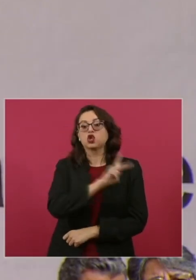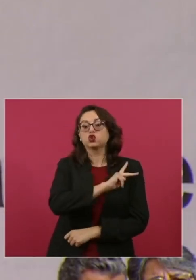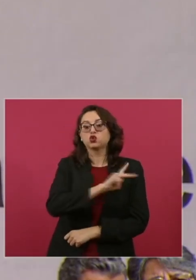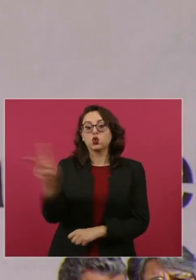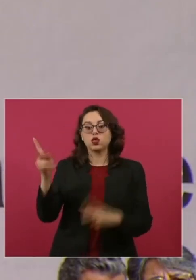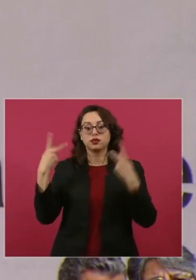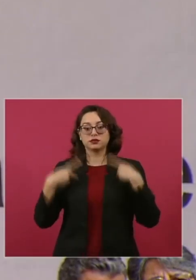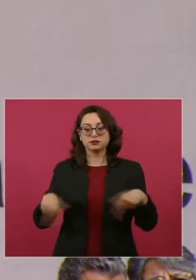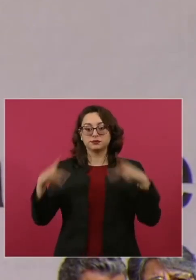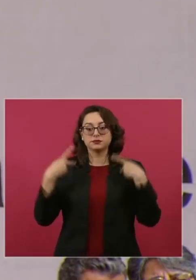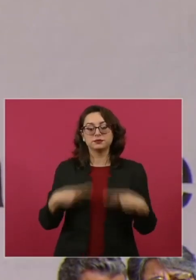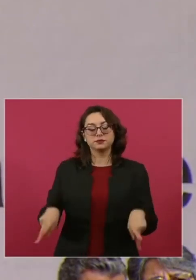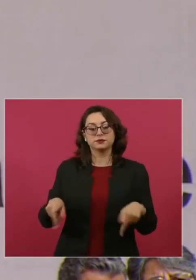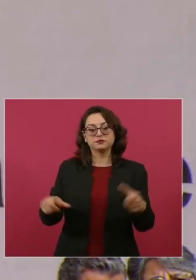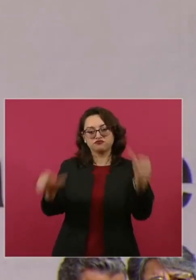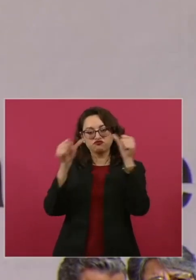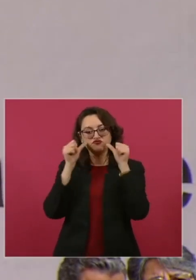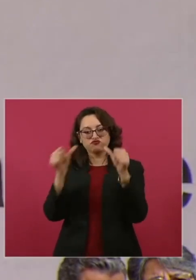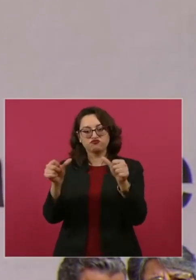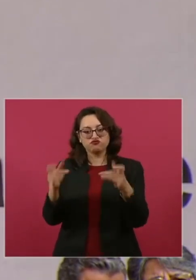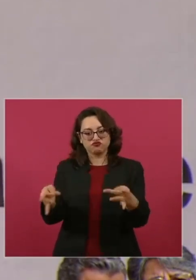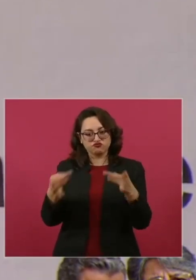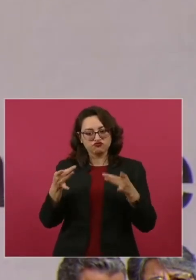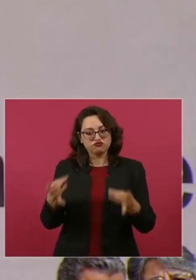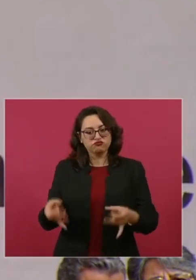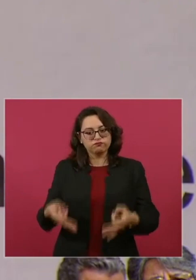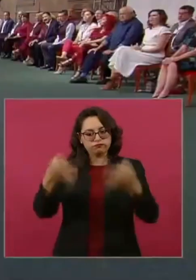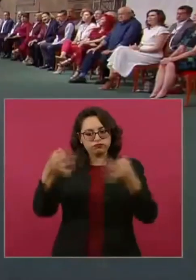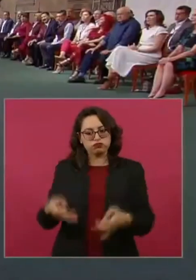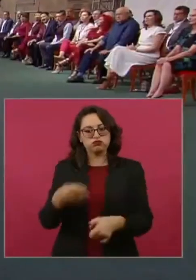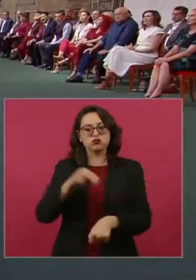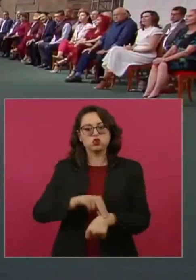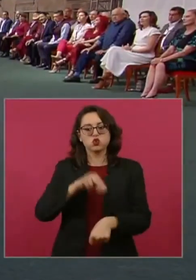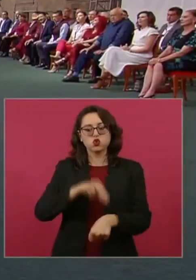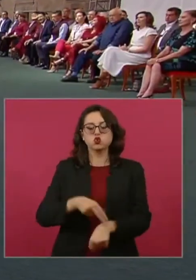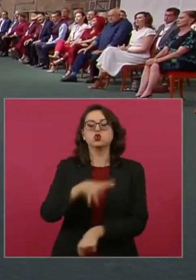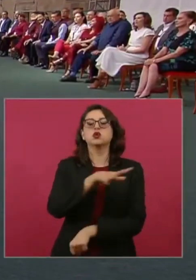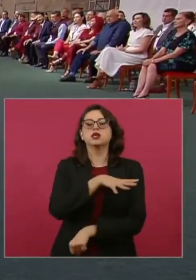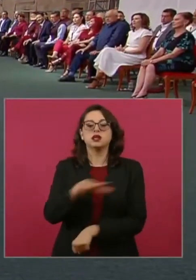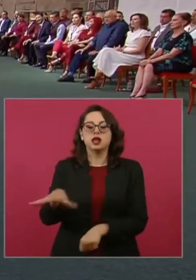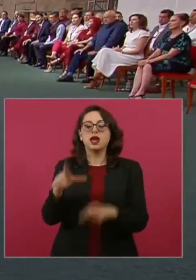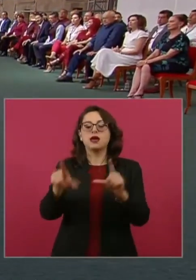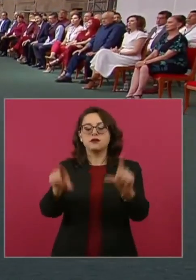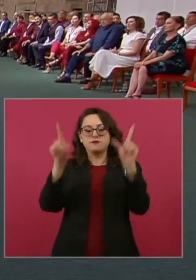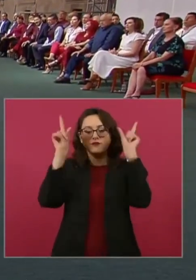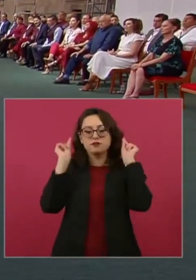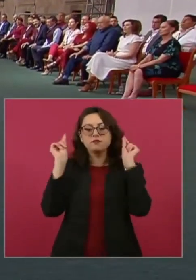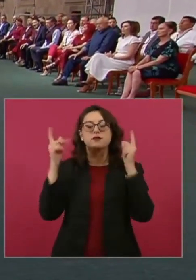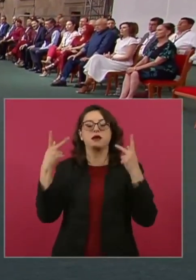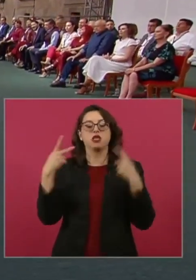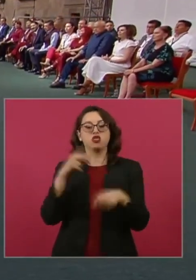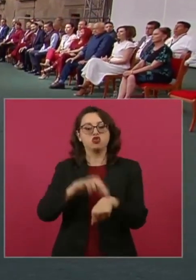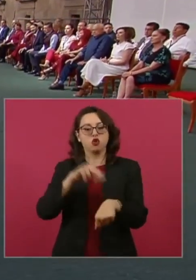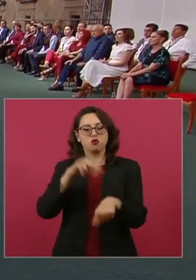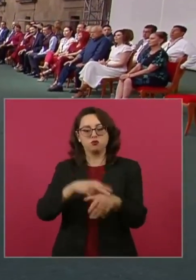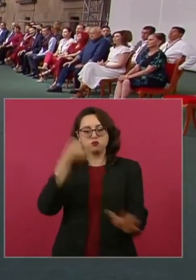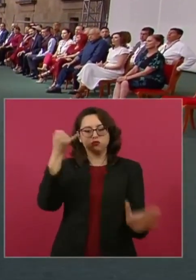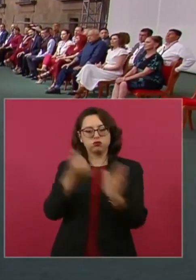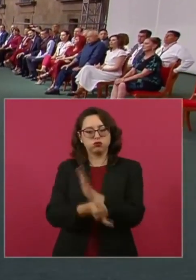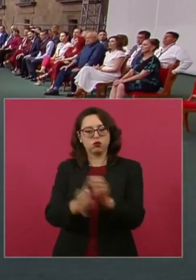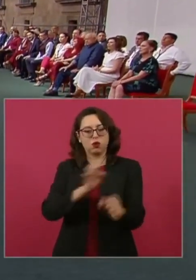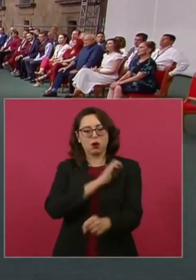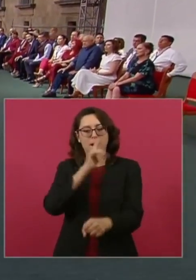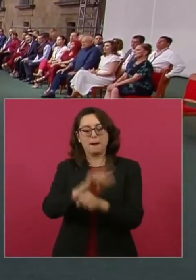No distinctions, medical attention for everybody. Enfermeras, general benefits. Especialistas, medicamentos,